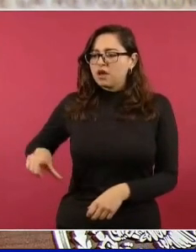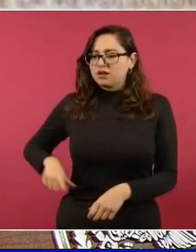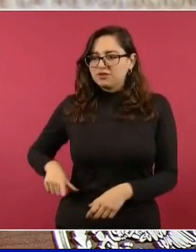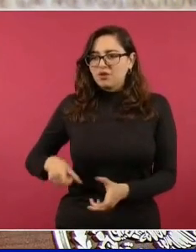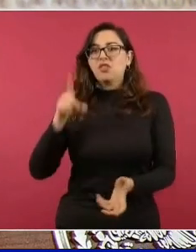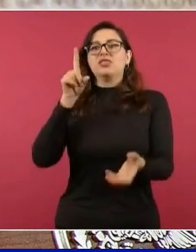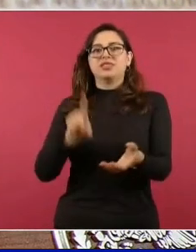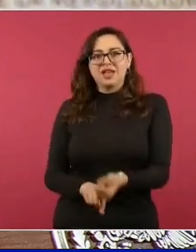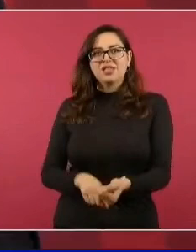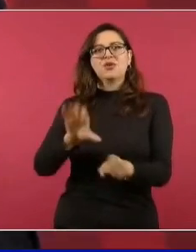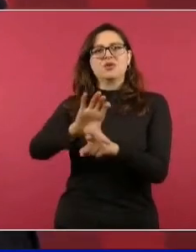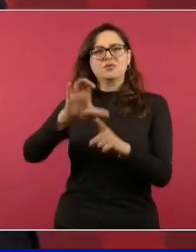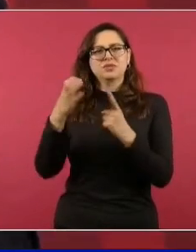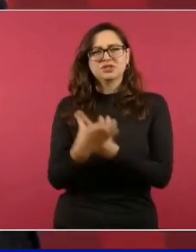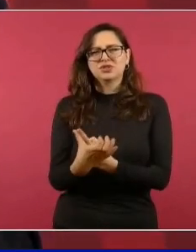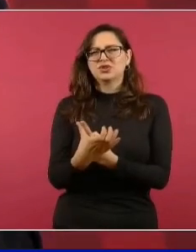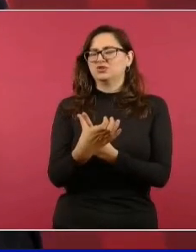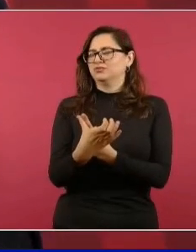Existe